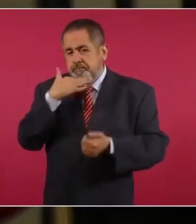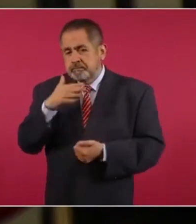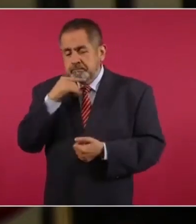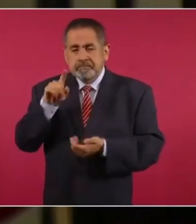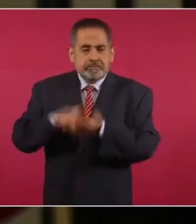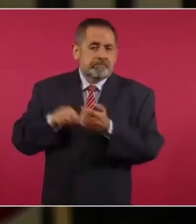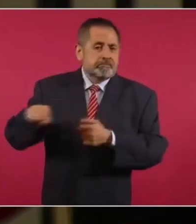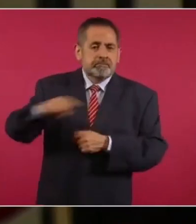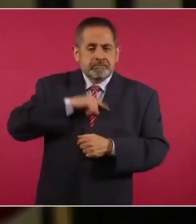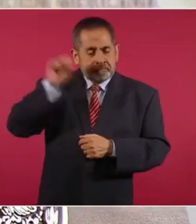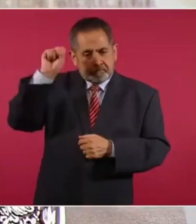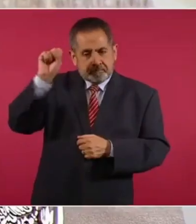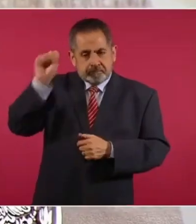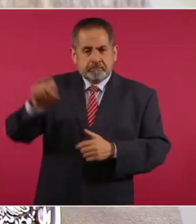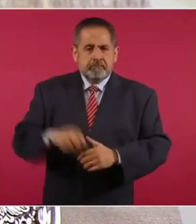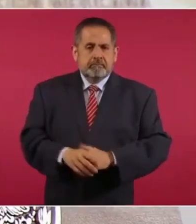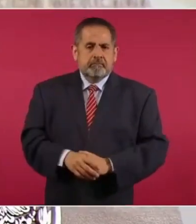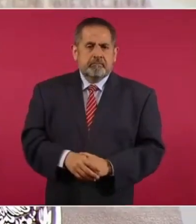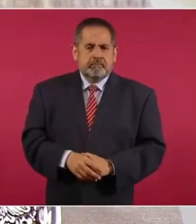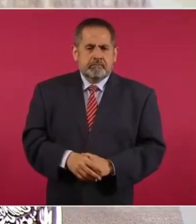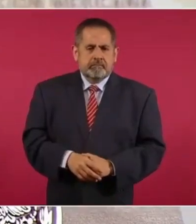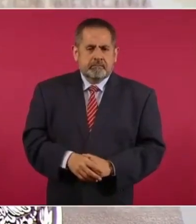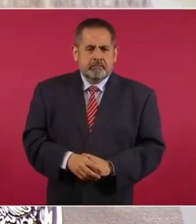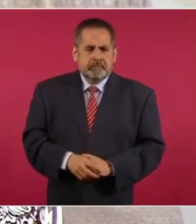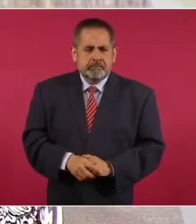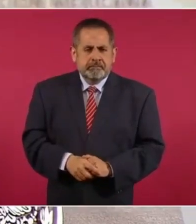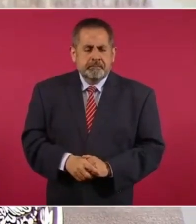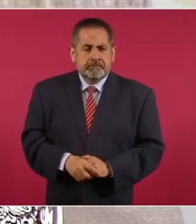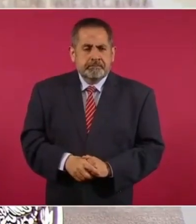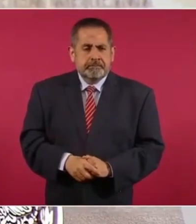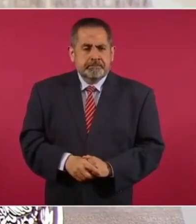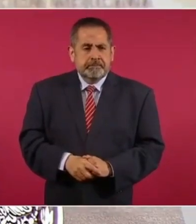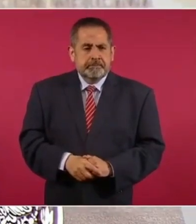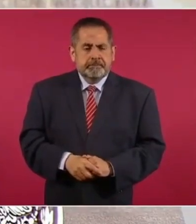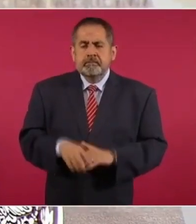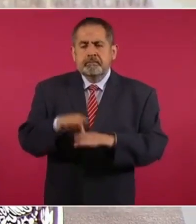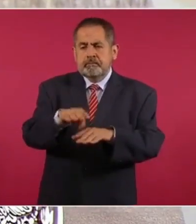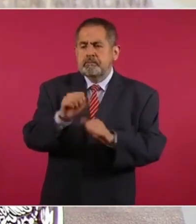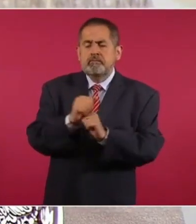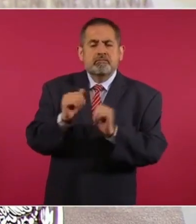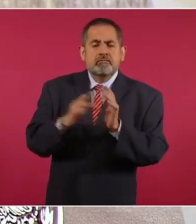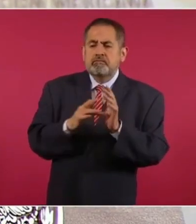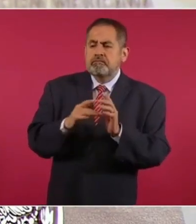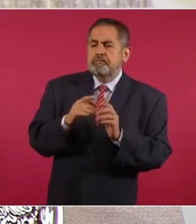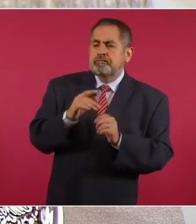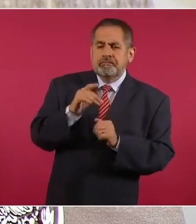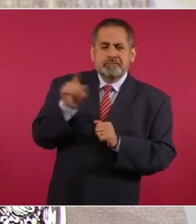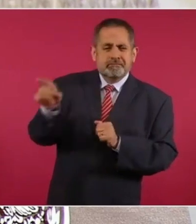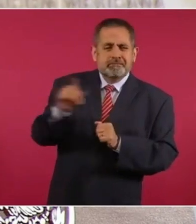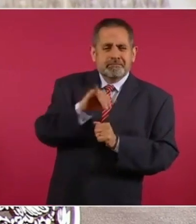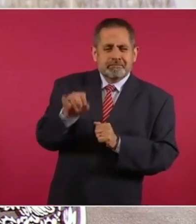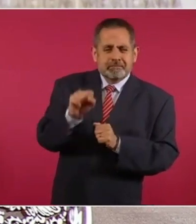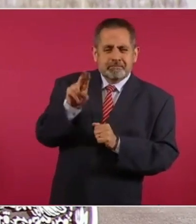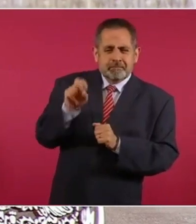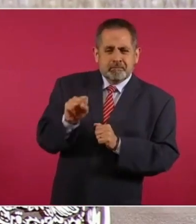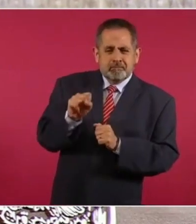este sindicato. Bueno, sobre eso, con Jesús